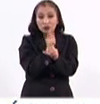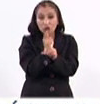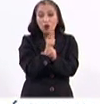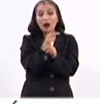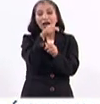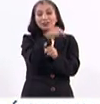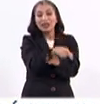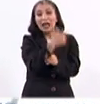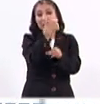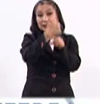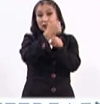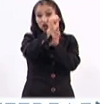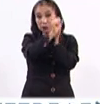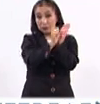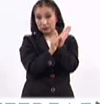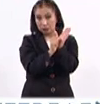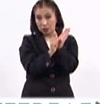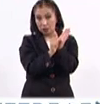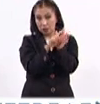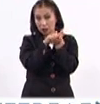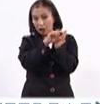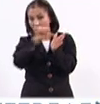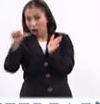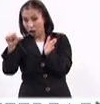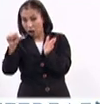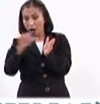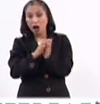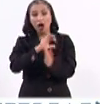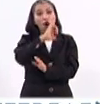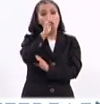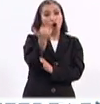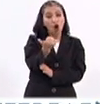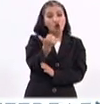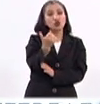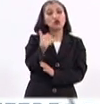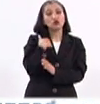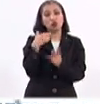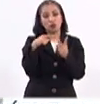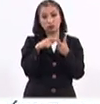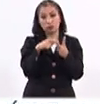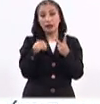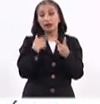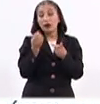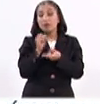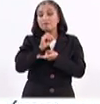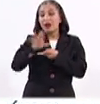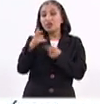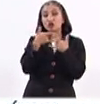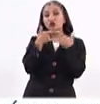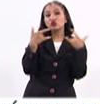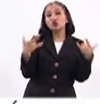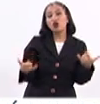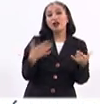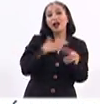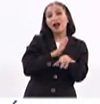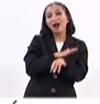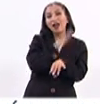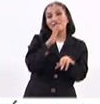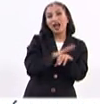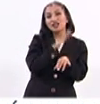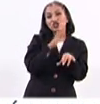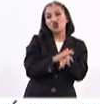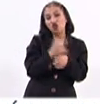a partir del 6º semestre. Otro de los requisitos es que nos envíen su historial